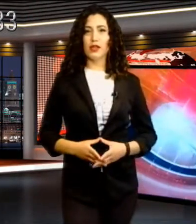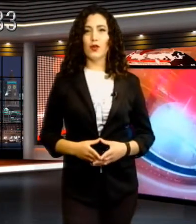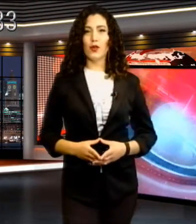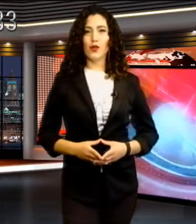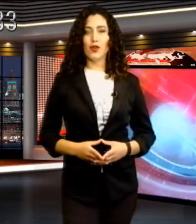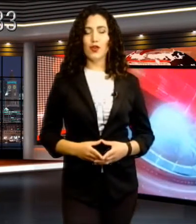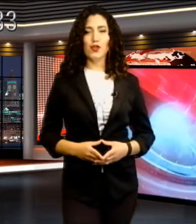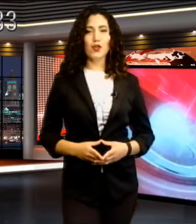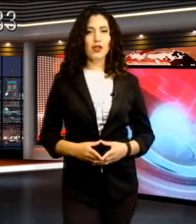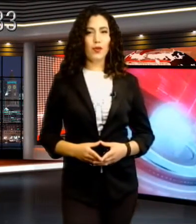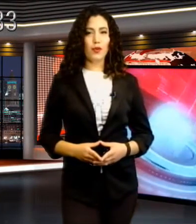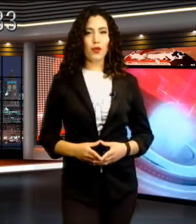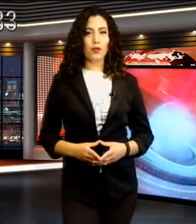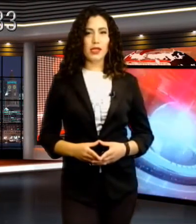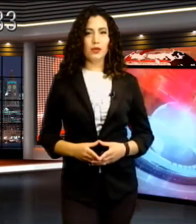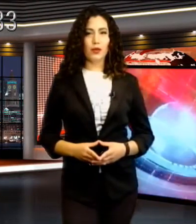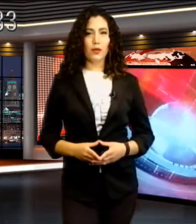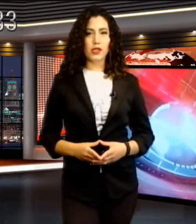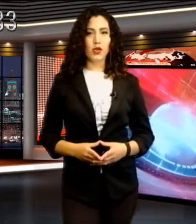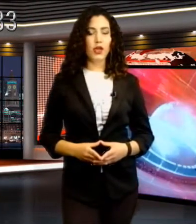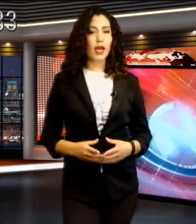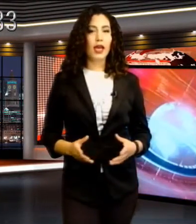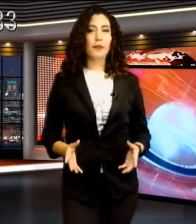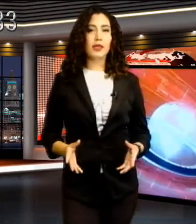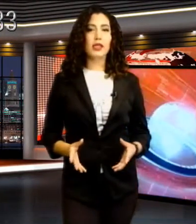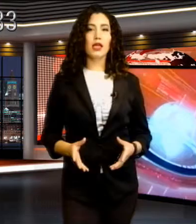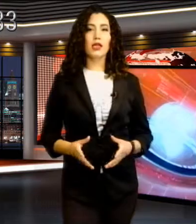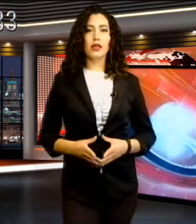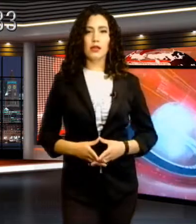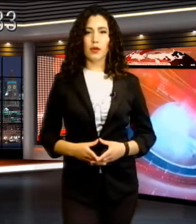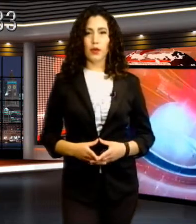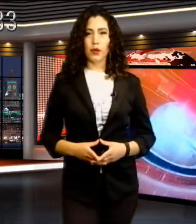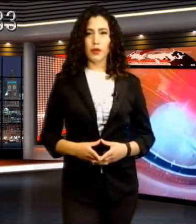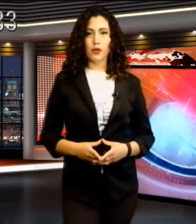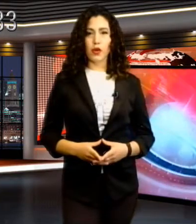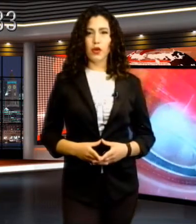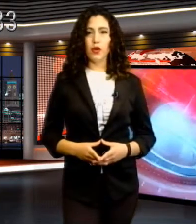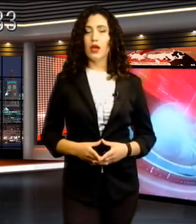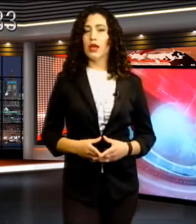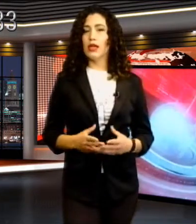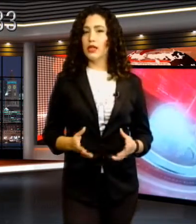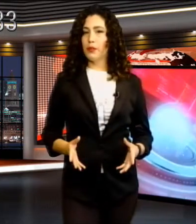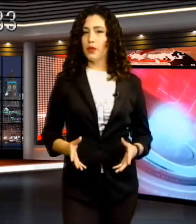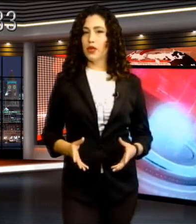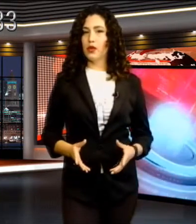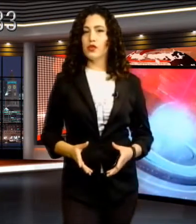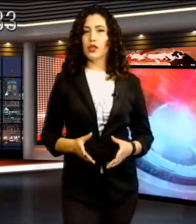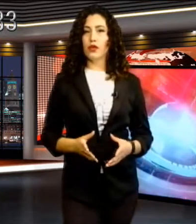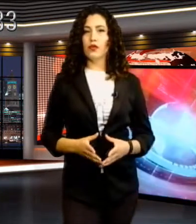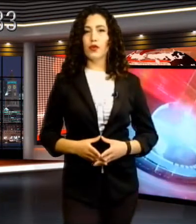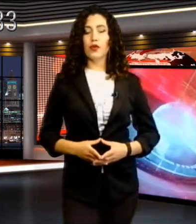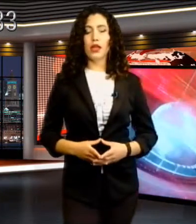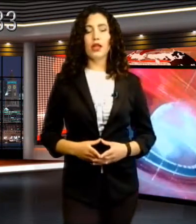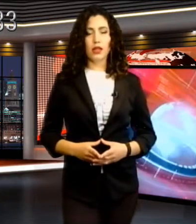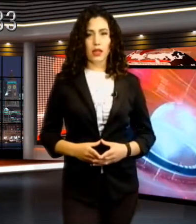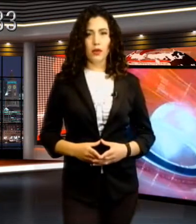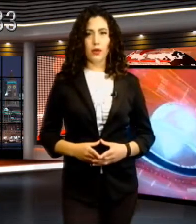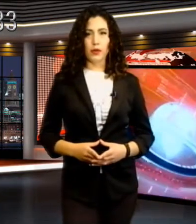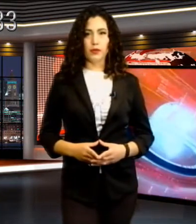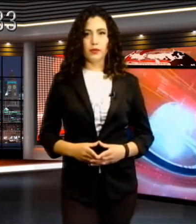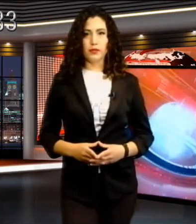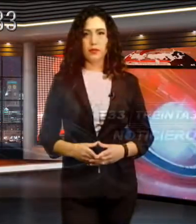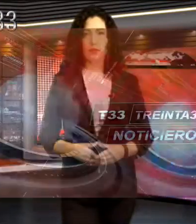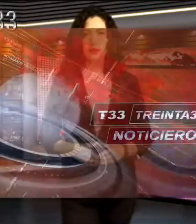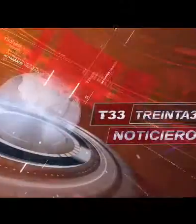Gracias por seguir con nosotros. Continuando con más información, el presidente Andrés Manuel López Obrador y reportero se confrontan de